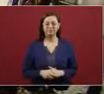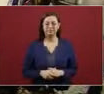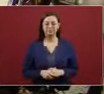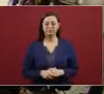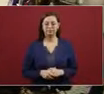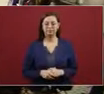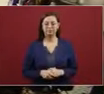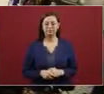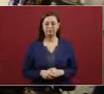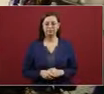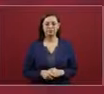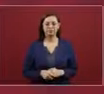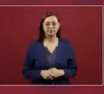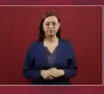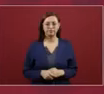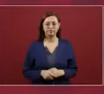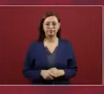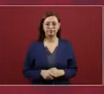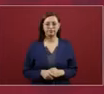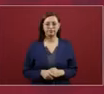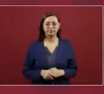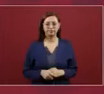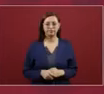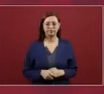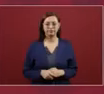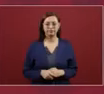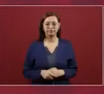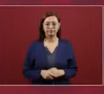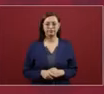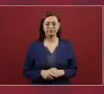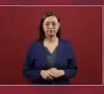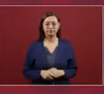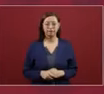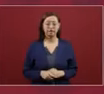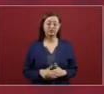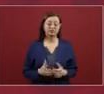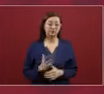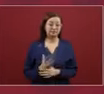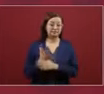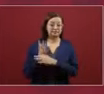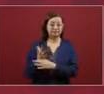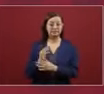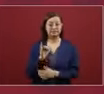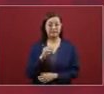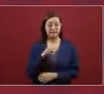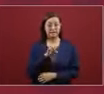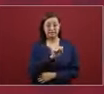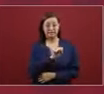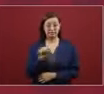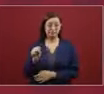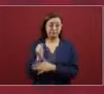Según el Instituto Mexicano del Seguro Social, según el